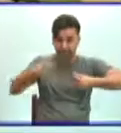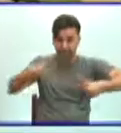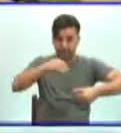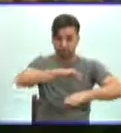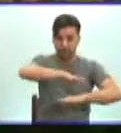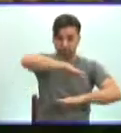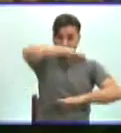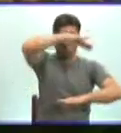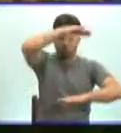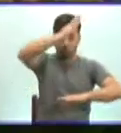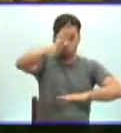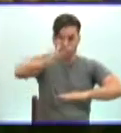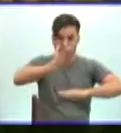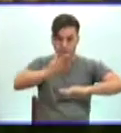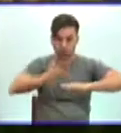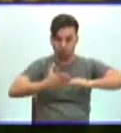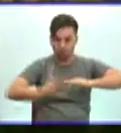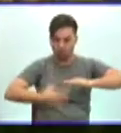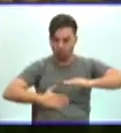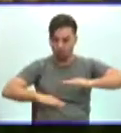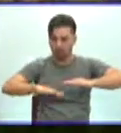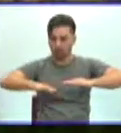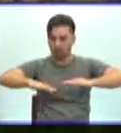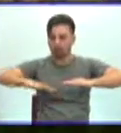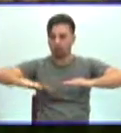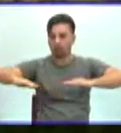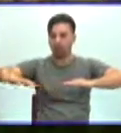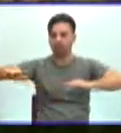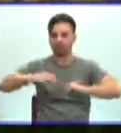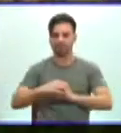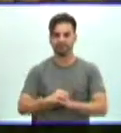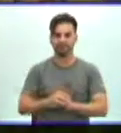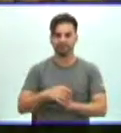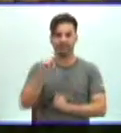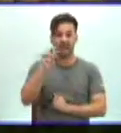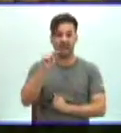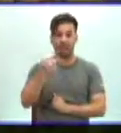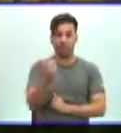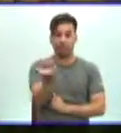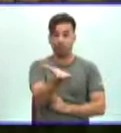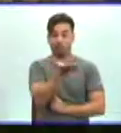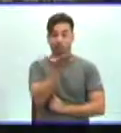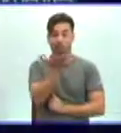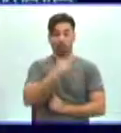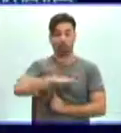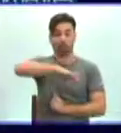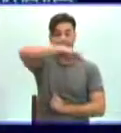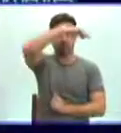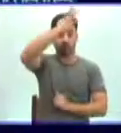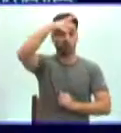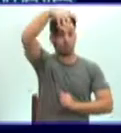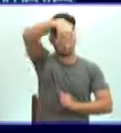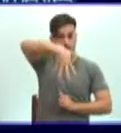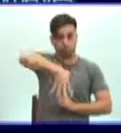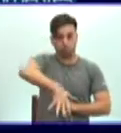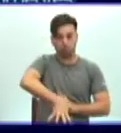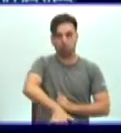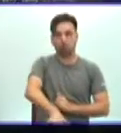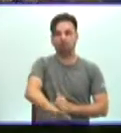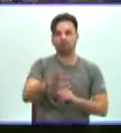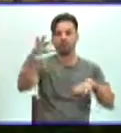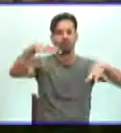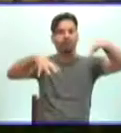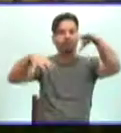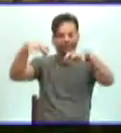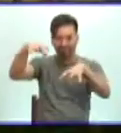terrestre. Las montañas alteran el desplazamiento de los vientos e influyen en la precipitación. La vegetación regula